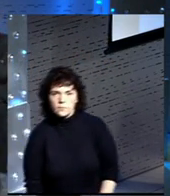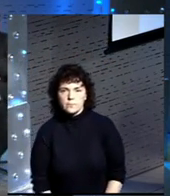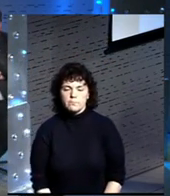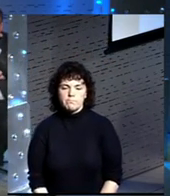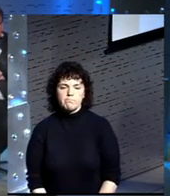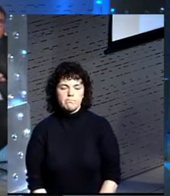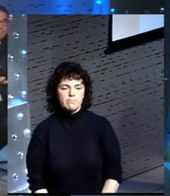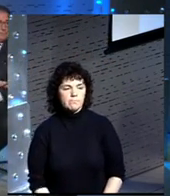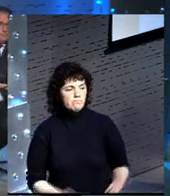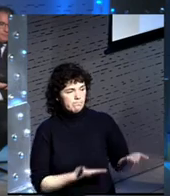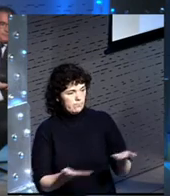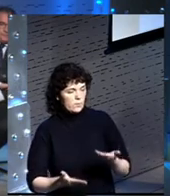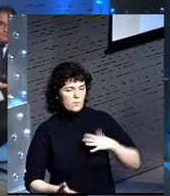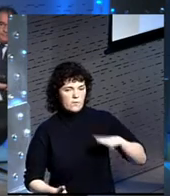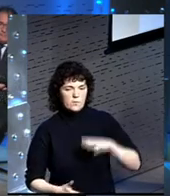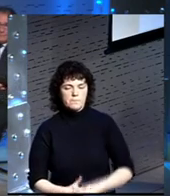Adelante, por favor. Sí, aquí, por favor.